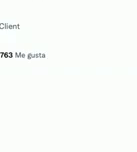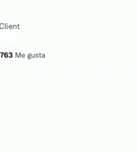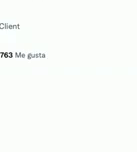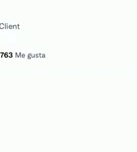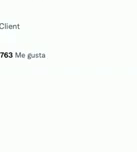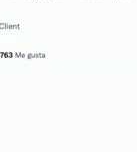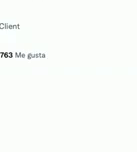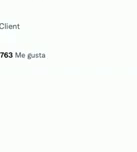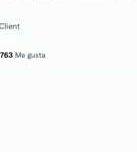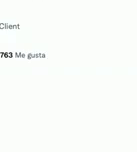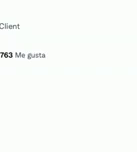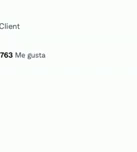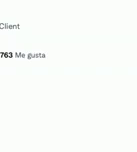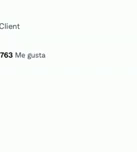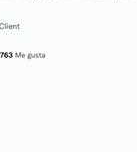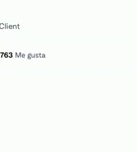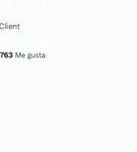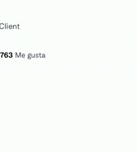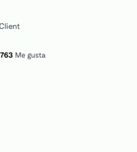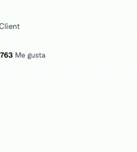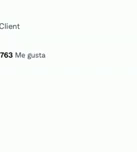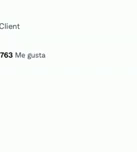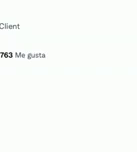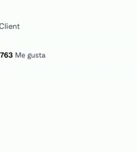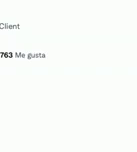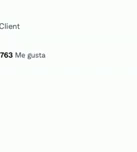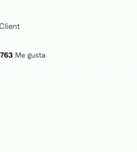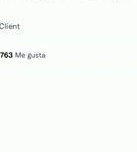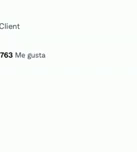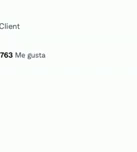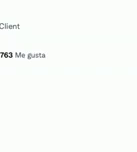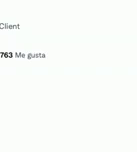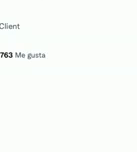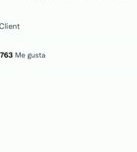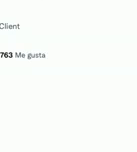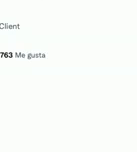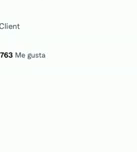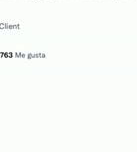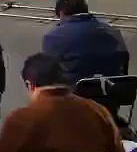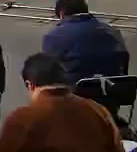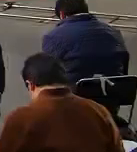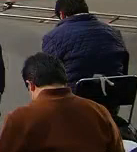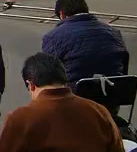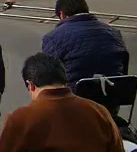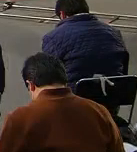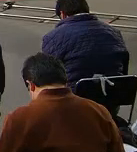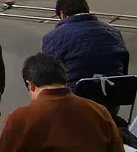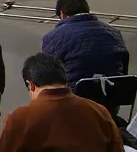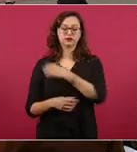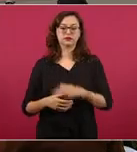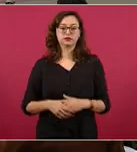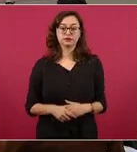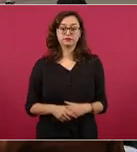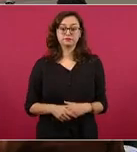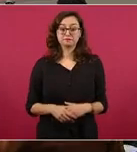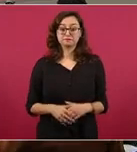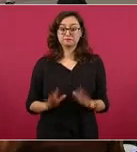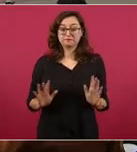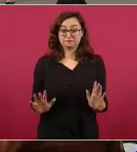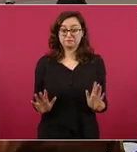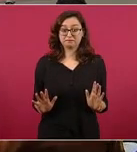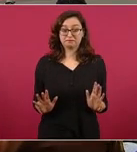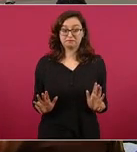No hay duda, primero los pobres. Este es ese señor, ¿cómo se